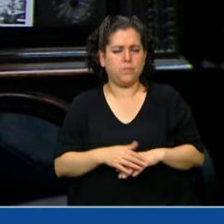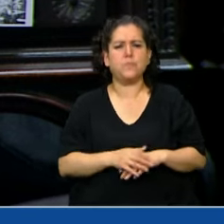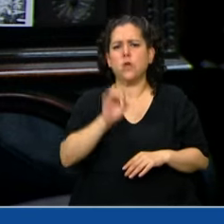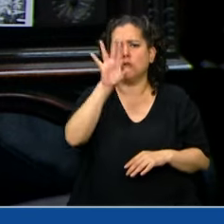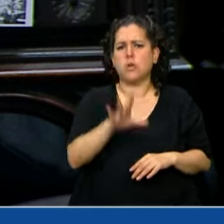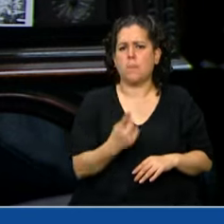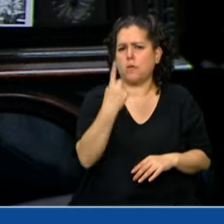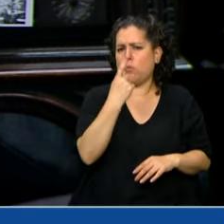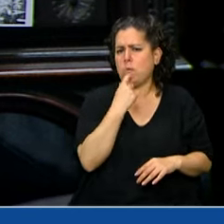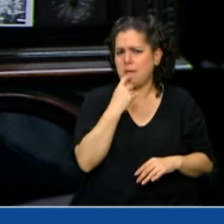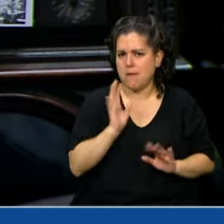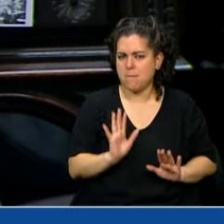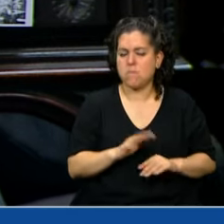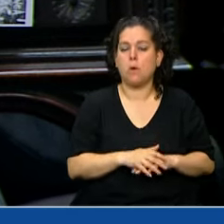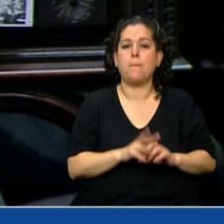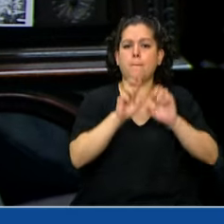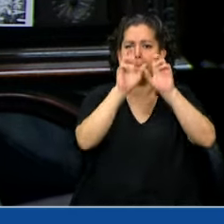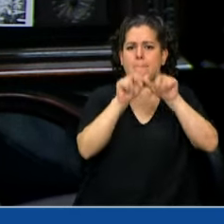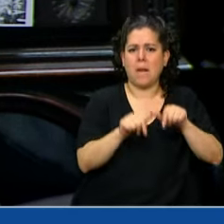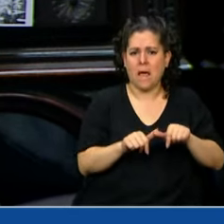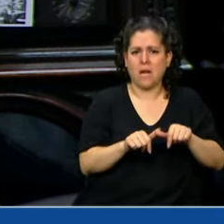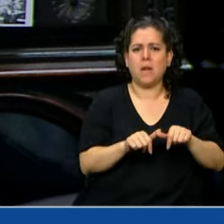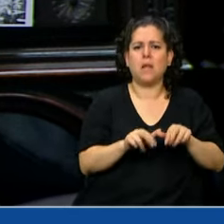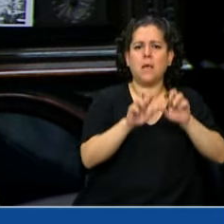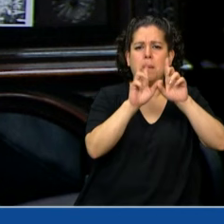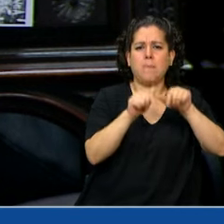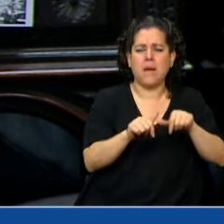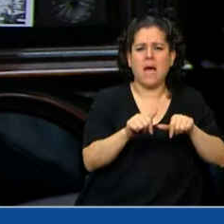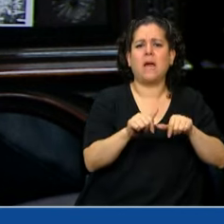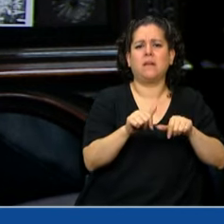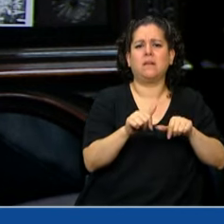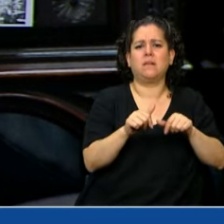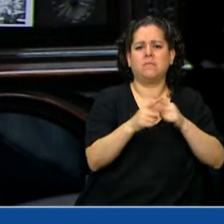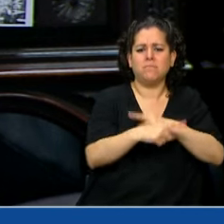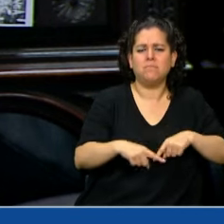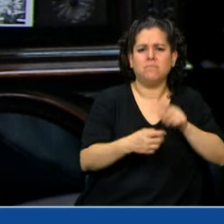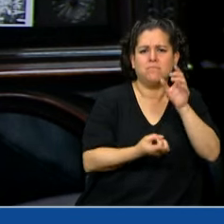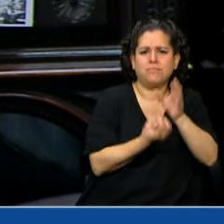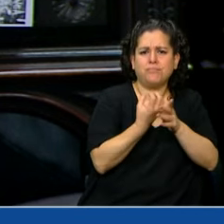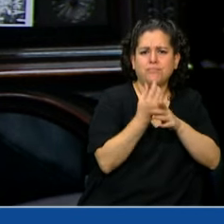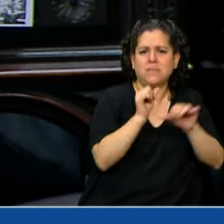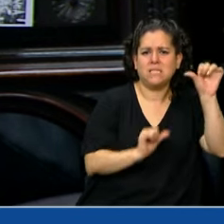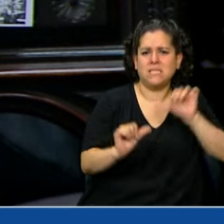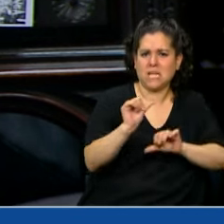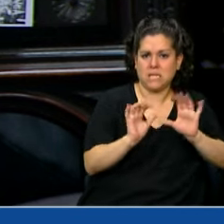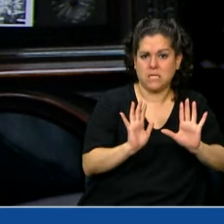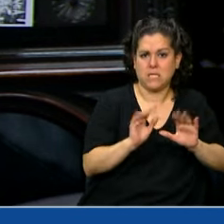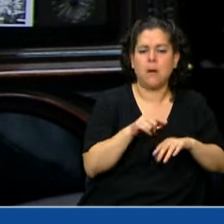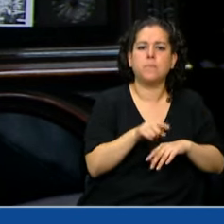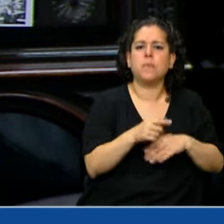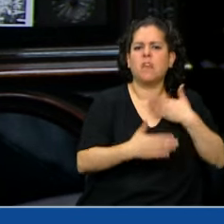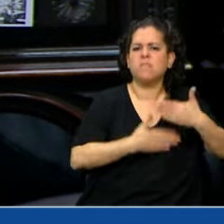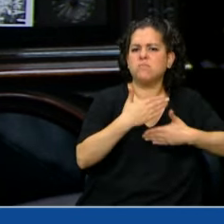dar solo un ejemplo el plan equipar ciencia y construir ciencia que se